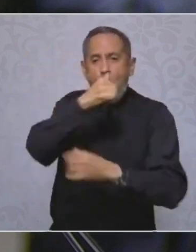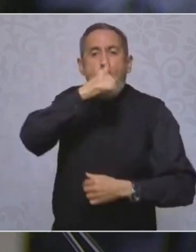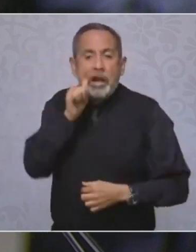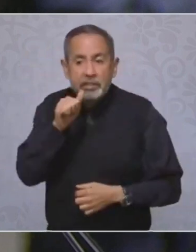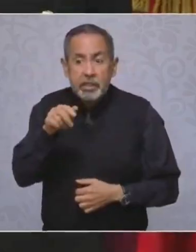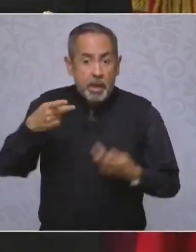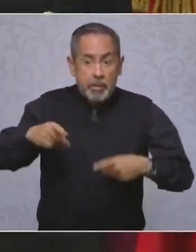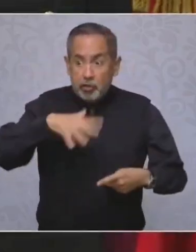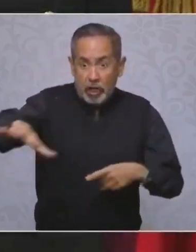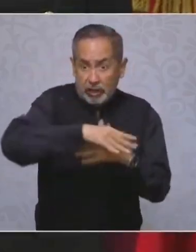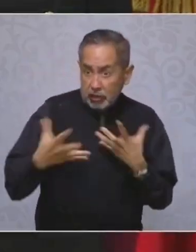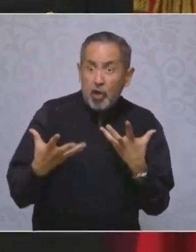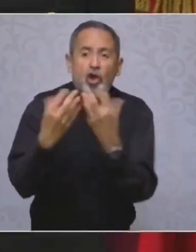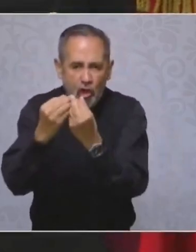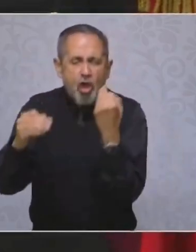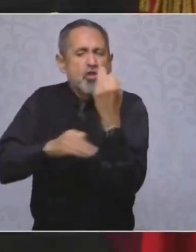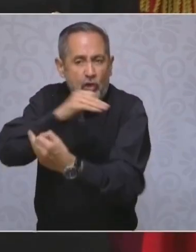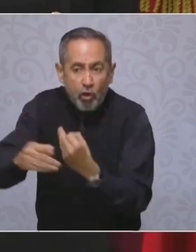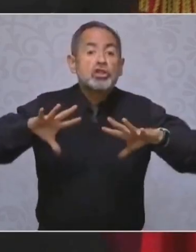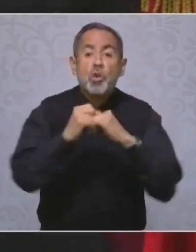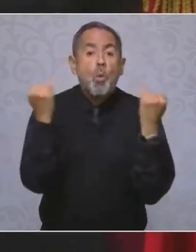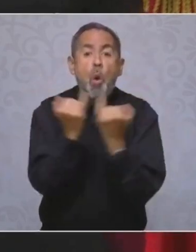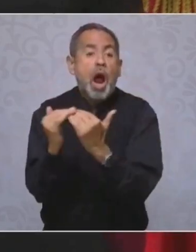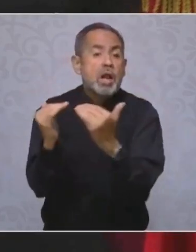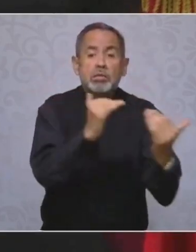pueblo todo, sin el pueblo nada.